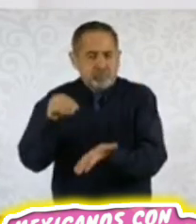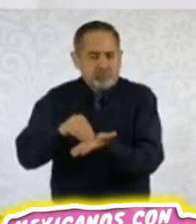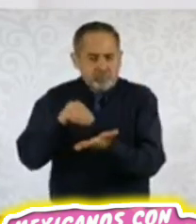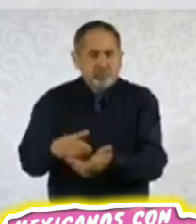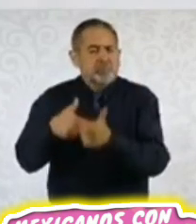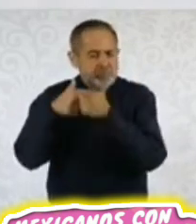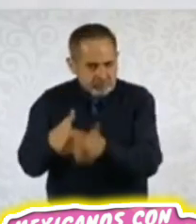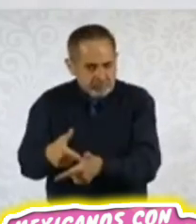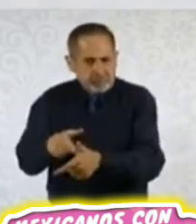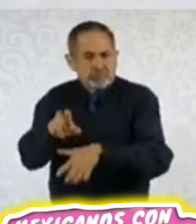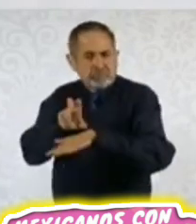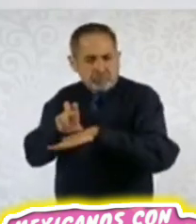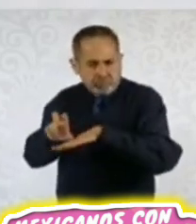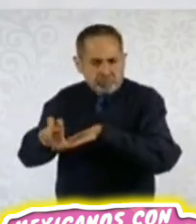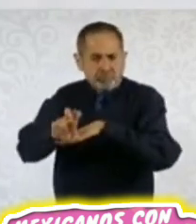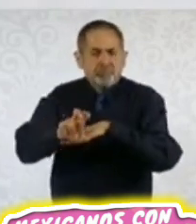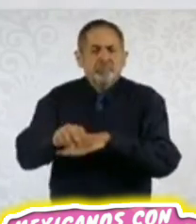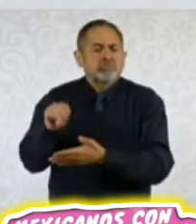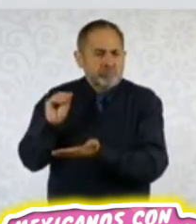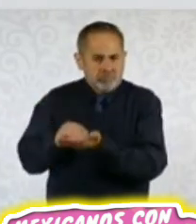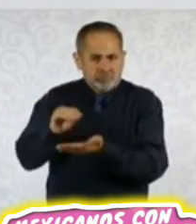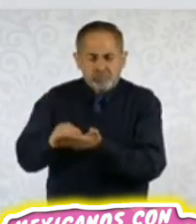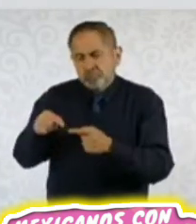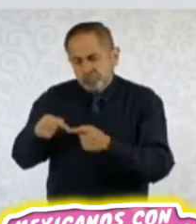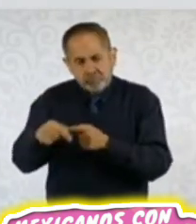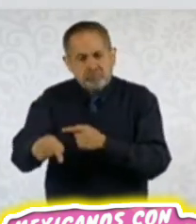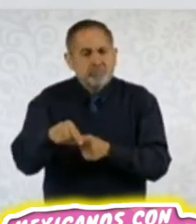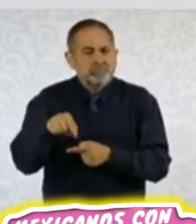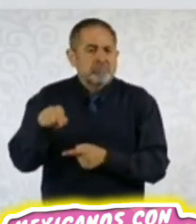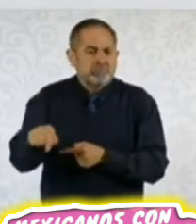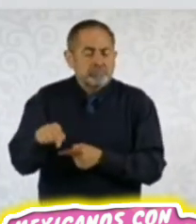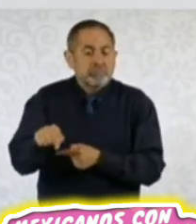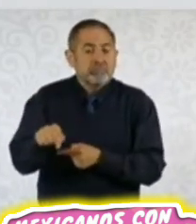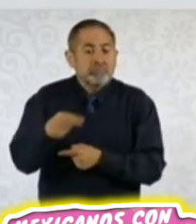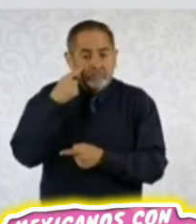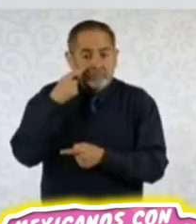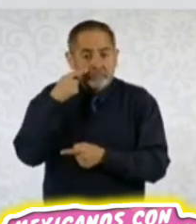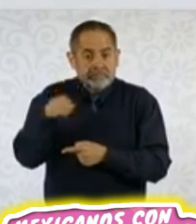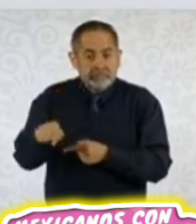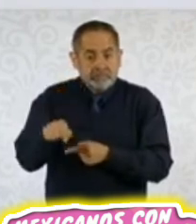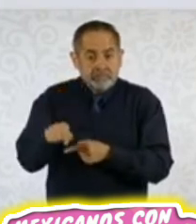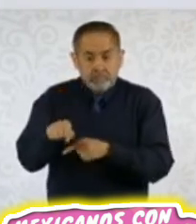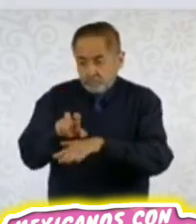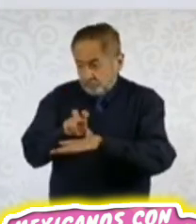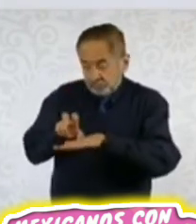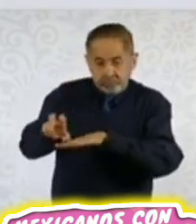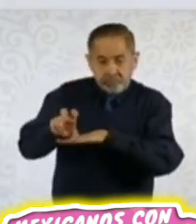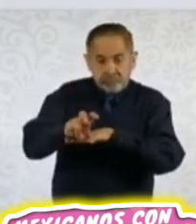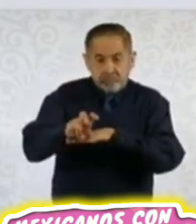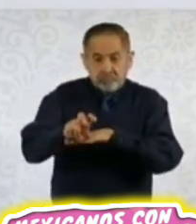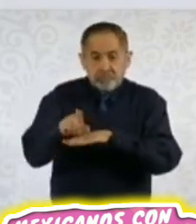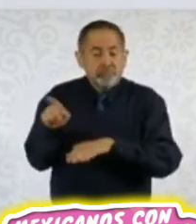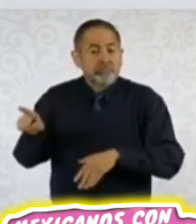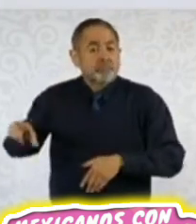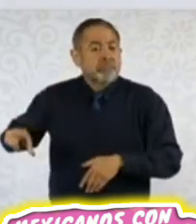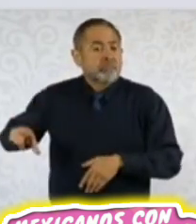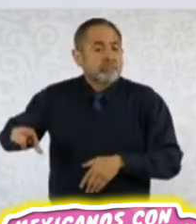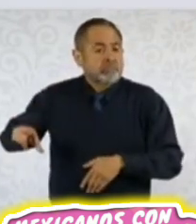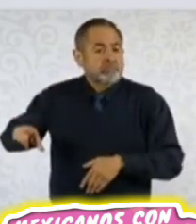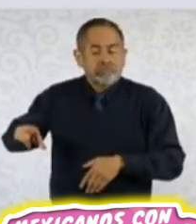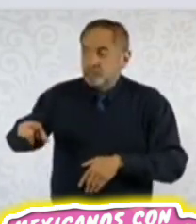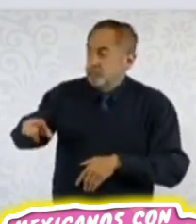Maya, que el Tren Maya, antes de que dejara el gobierno el presidente López